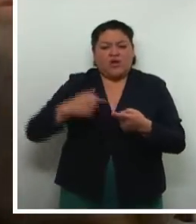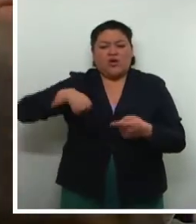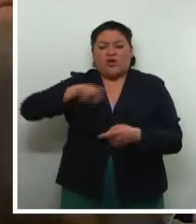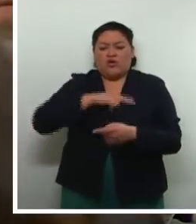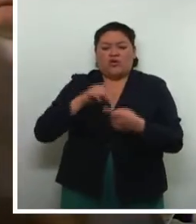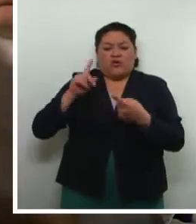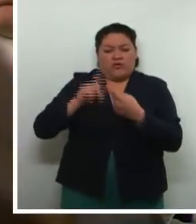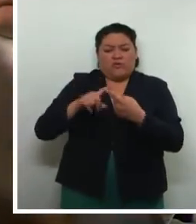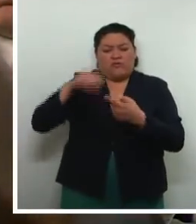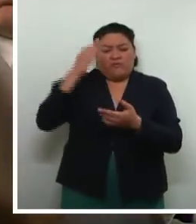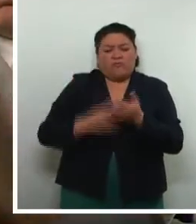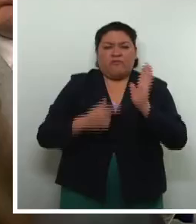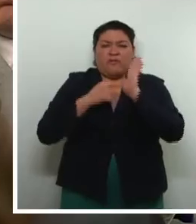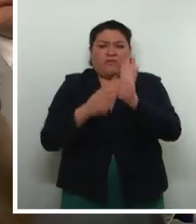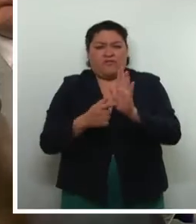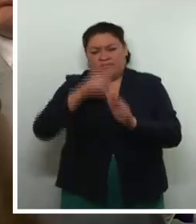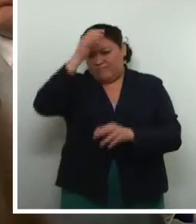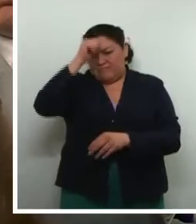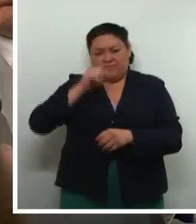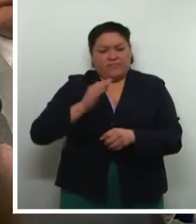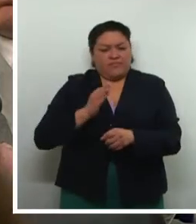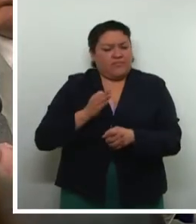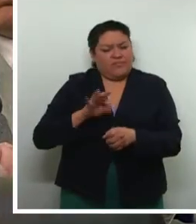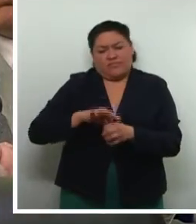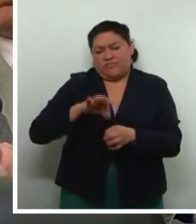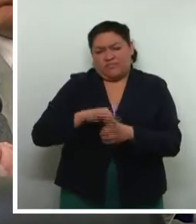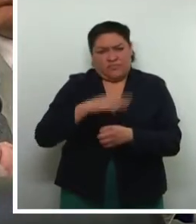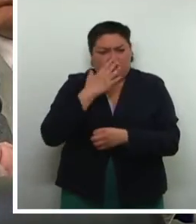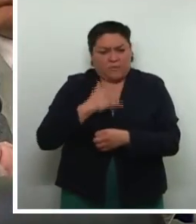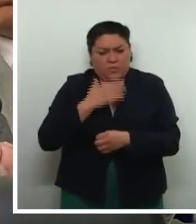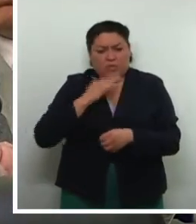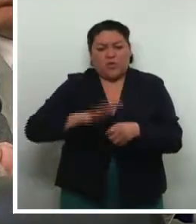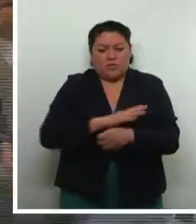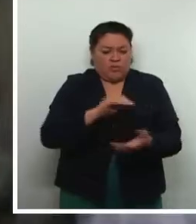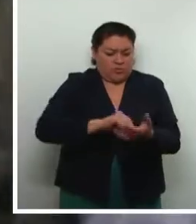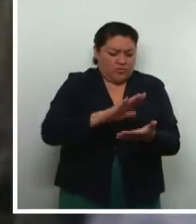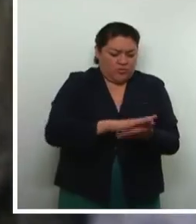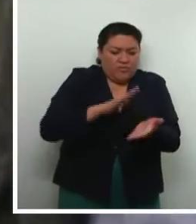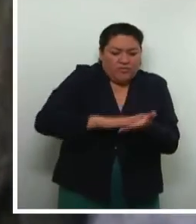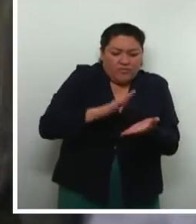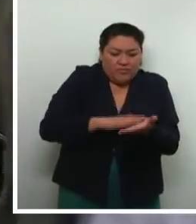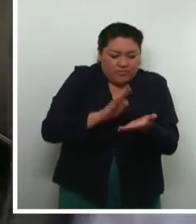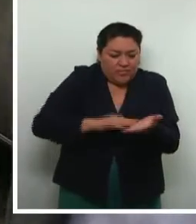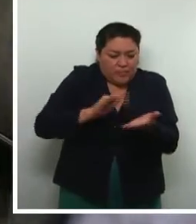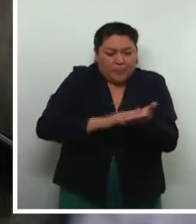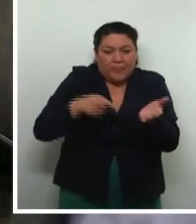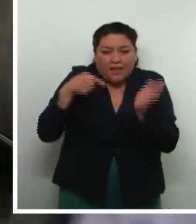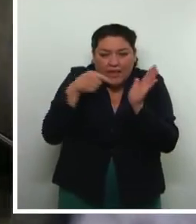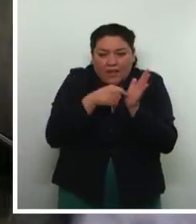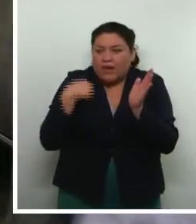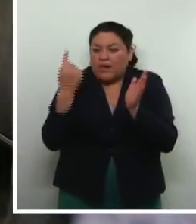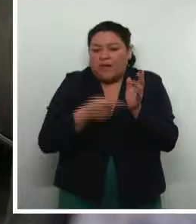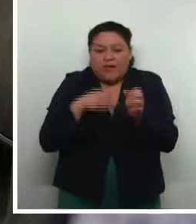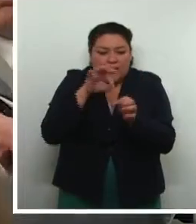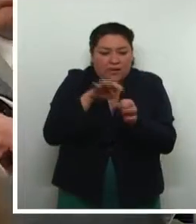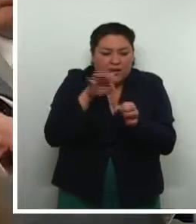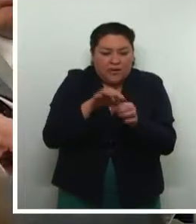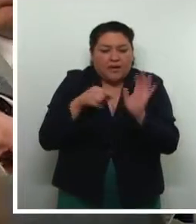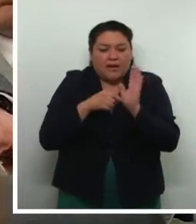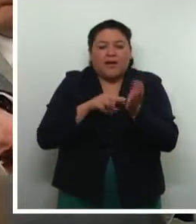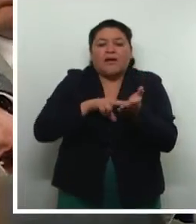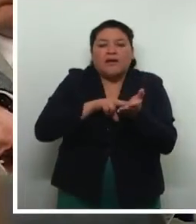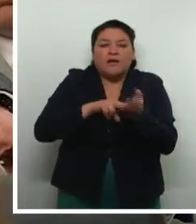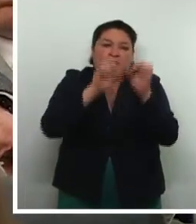damos el reconocimiento de aprobada, porque el documento que reconocemos aquí, que votamos, fue sobre las